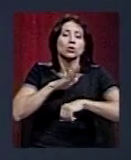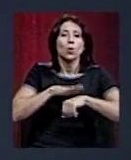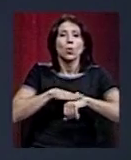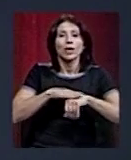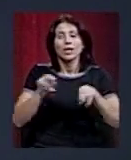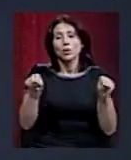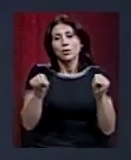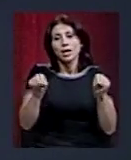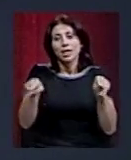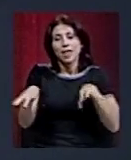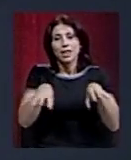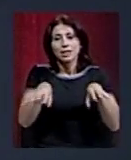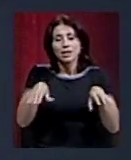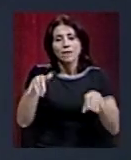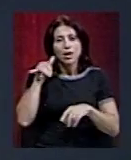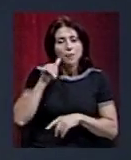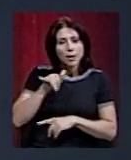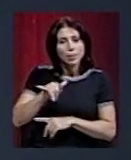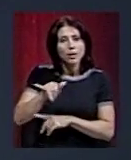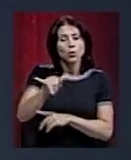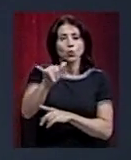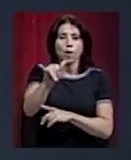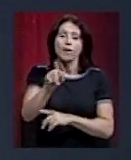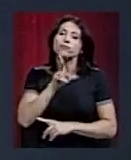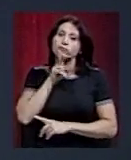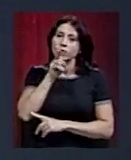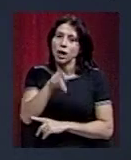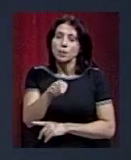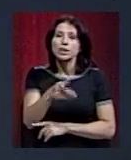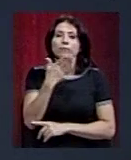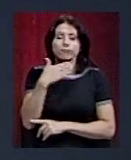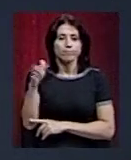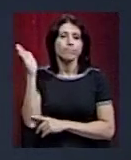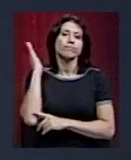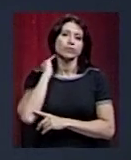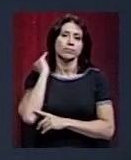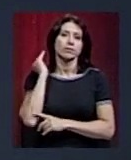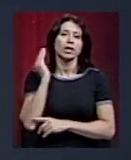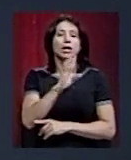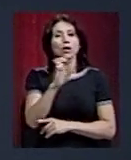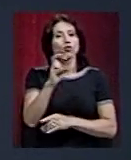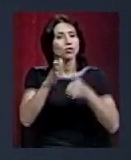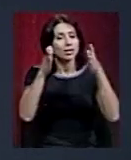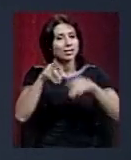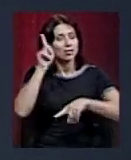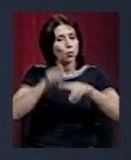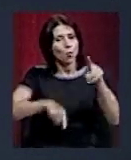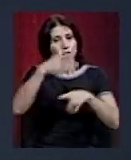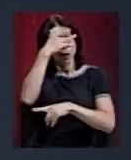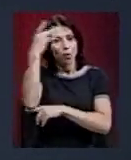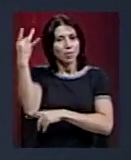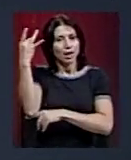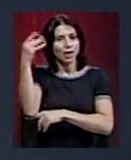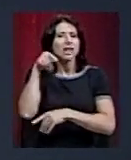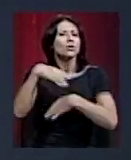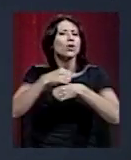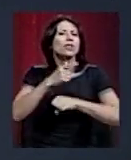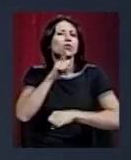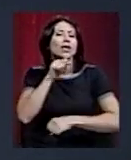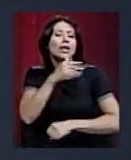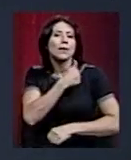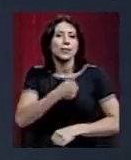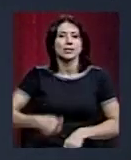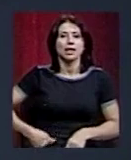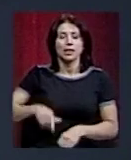y perpetua, en una franca hipocresía que los costarricenses no pueden olvidar de parte del expresidente